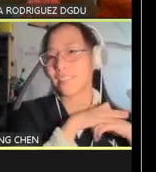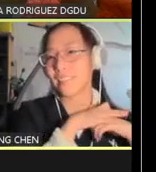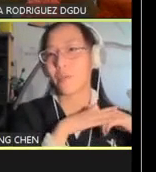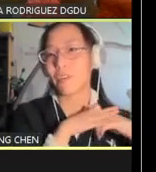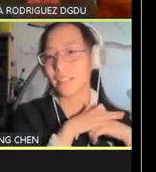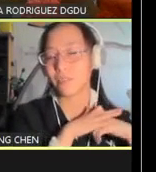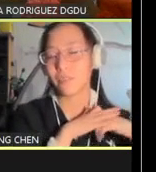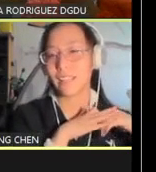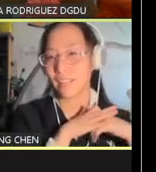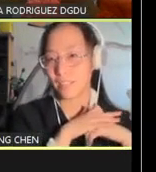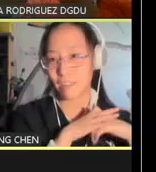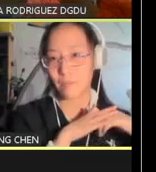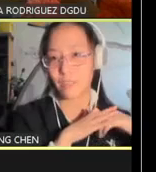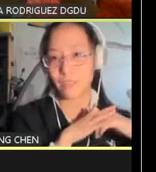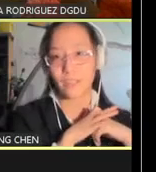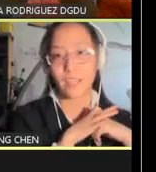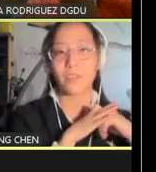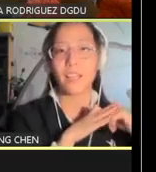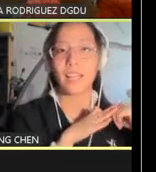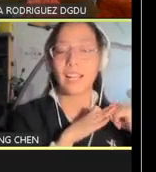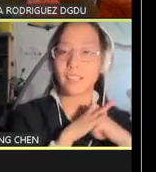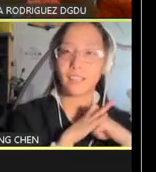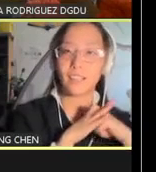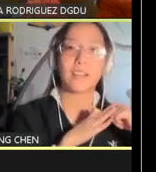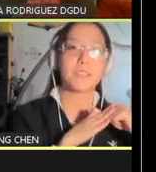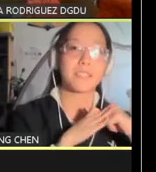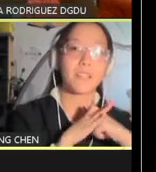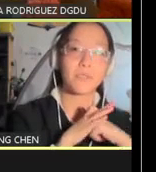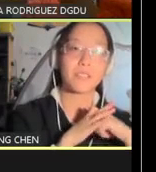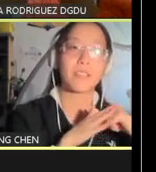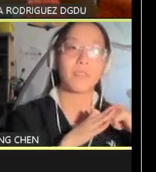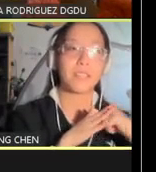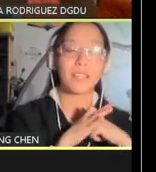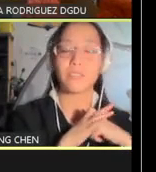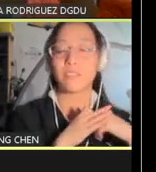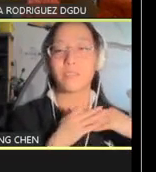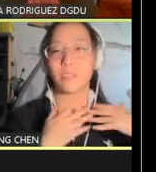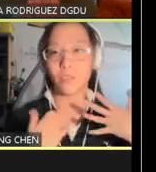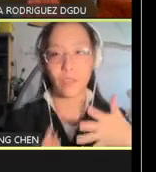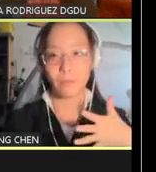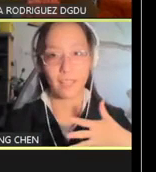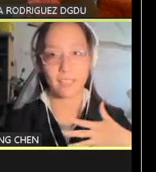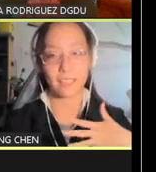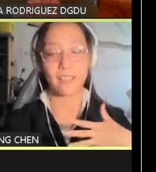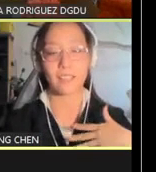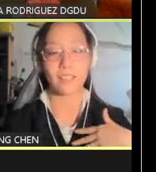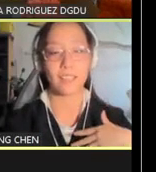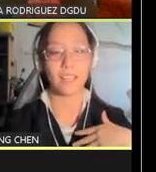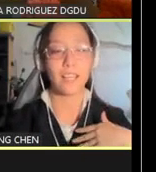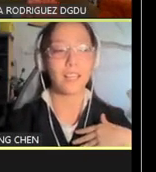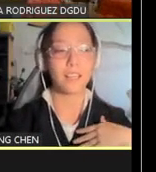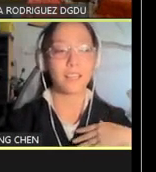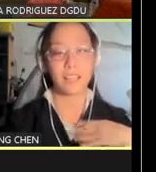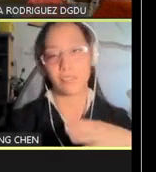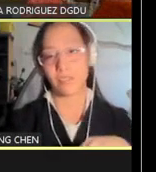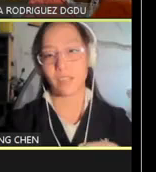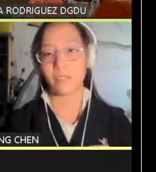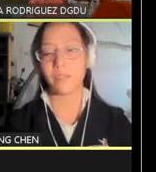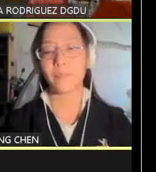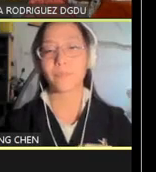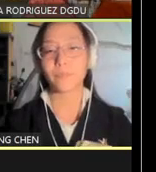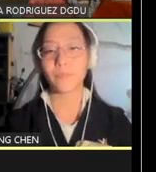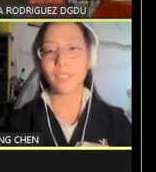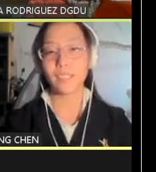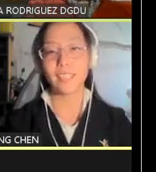pues, el juego articular que les había mencionado, el cartílago se está rozando en direcciones donde no debería estarse